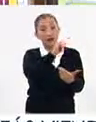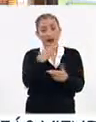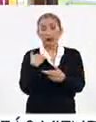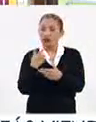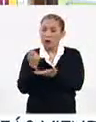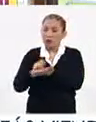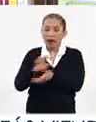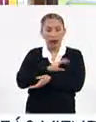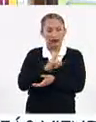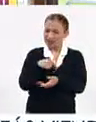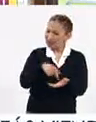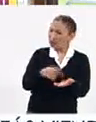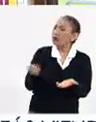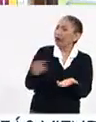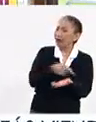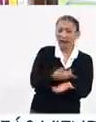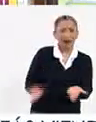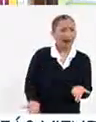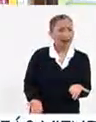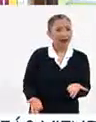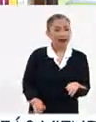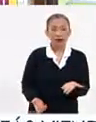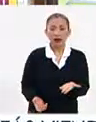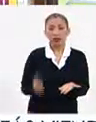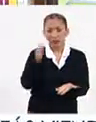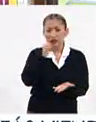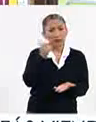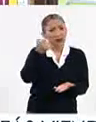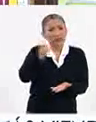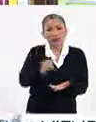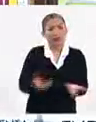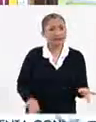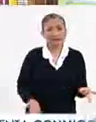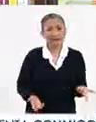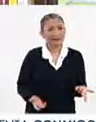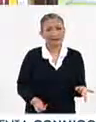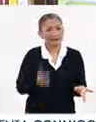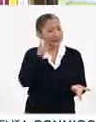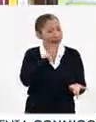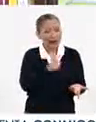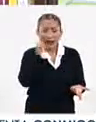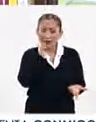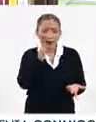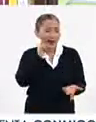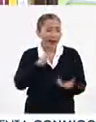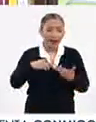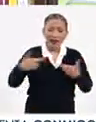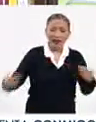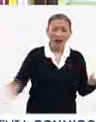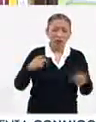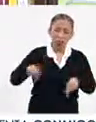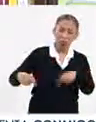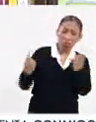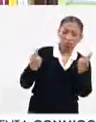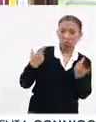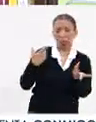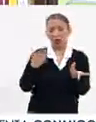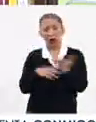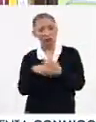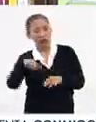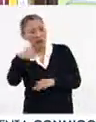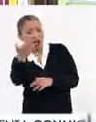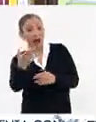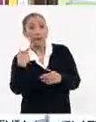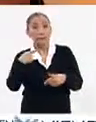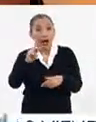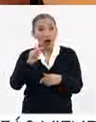yo le dije a Carlos, ¿y esto? Pues siempre fue así. O sea, siempre tuvieron esa relación en las cosas que realmente valen